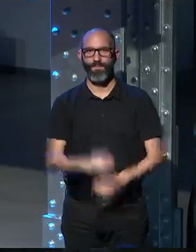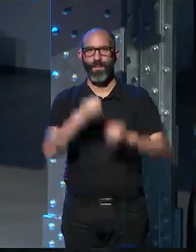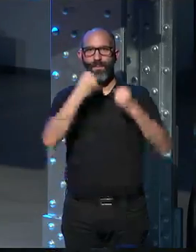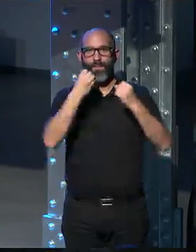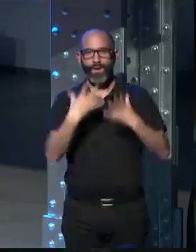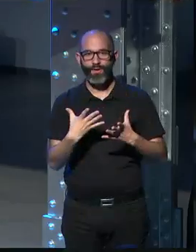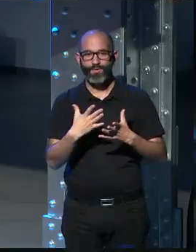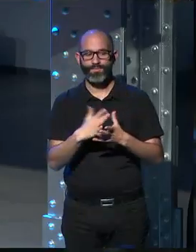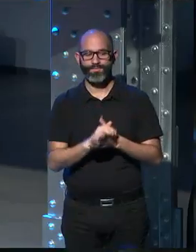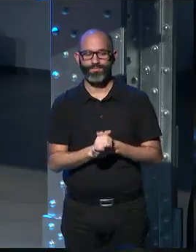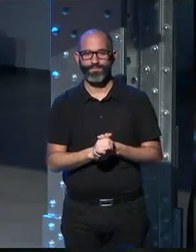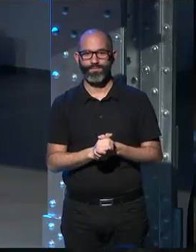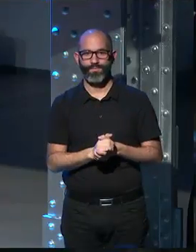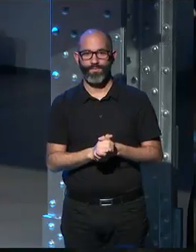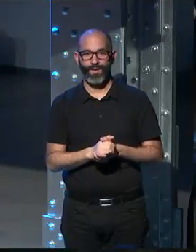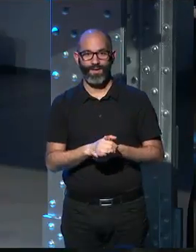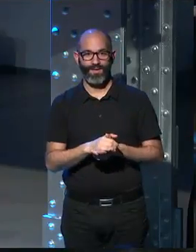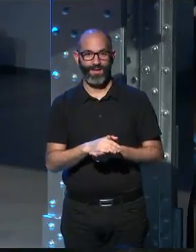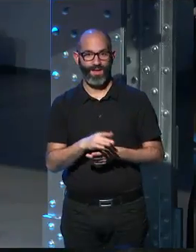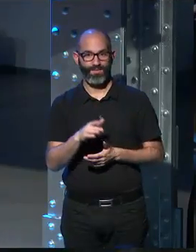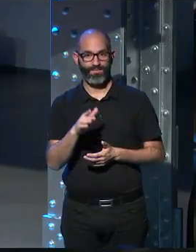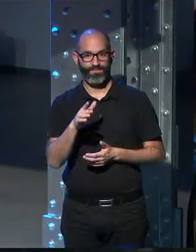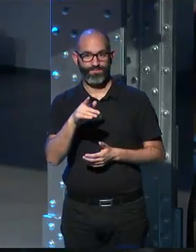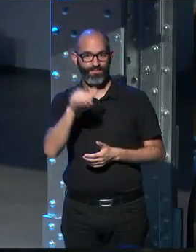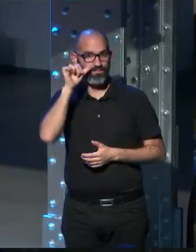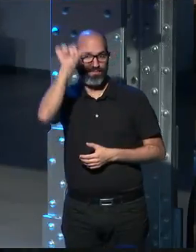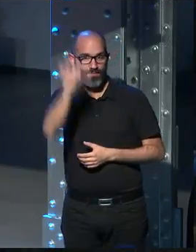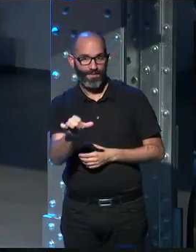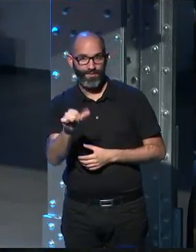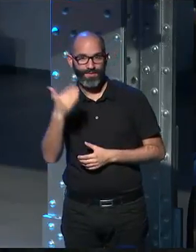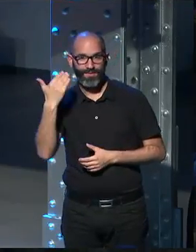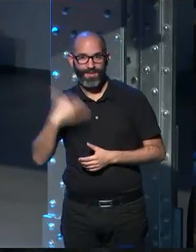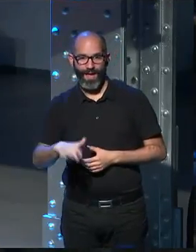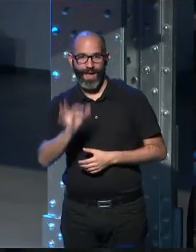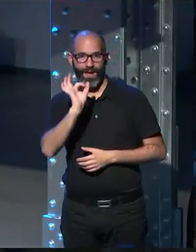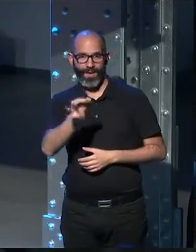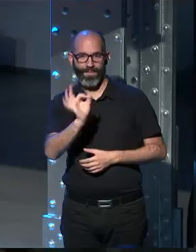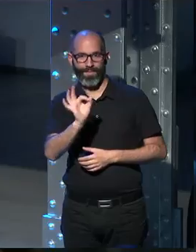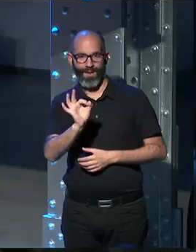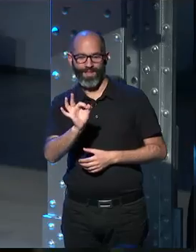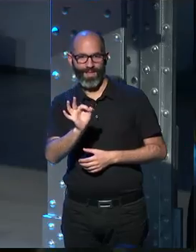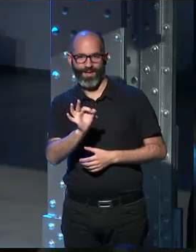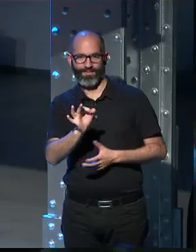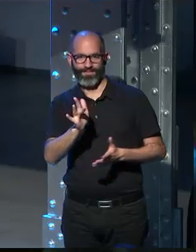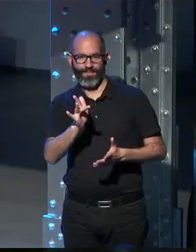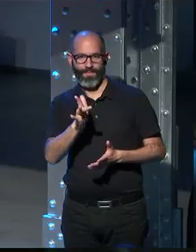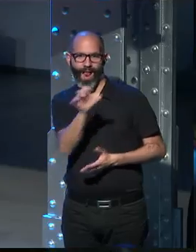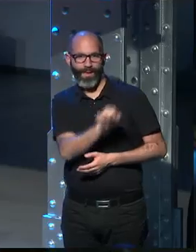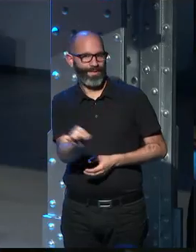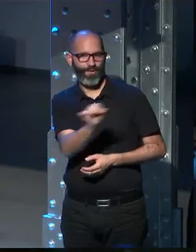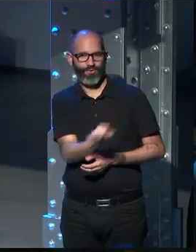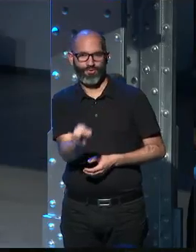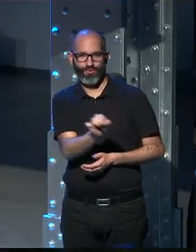Bueno, como habrán visto, desde luego no defrauda y